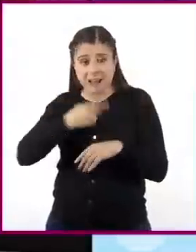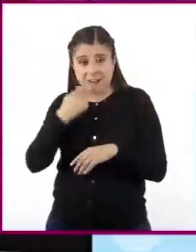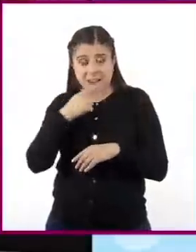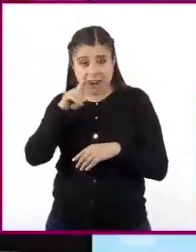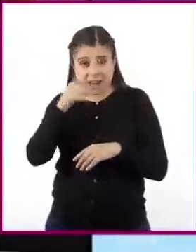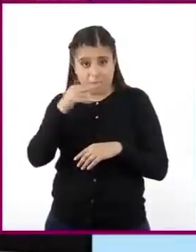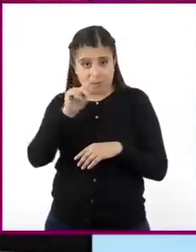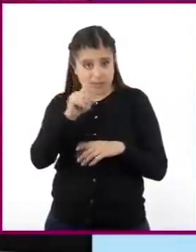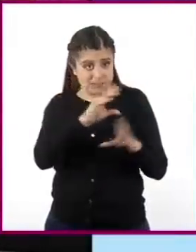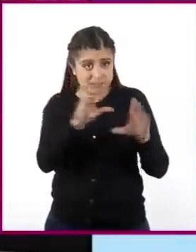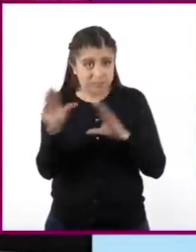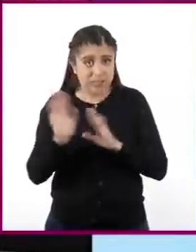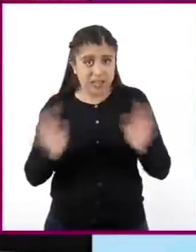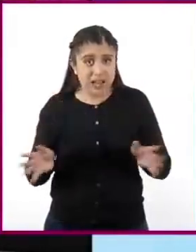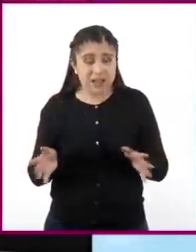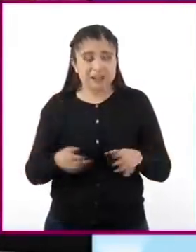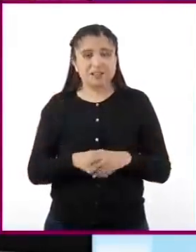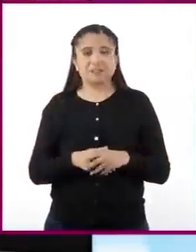su lengua?